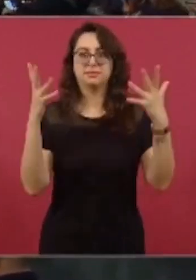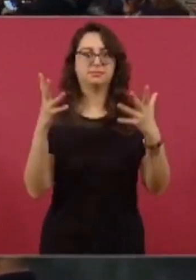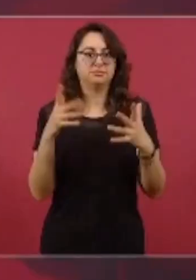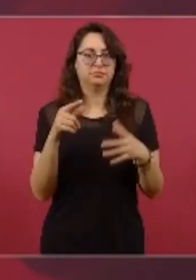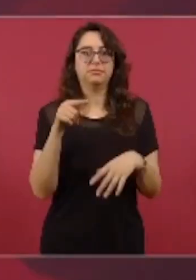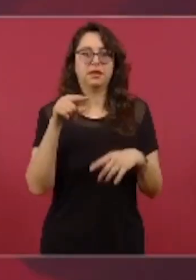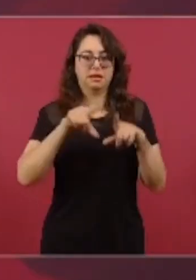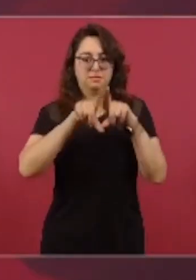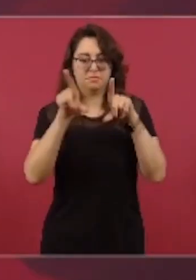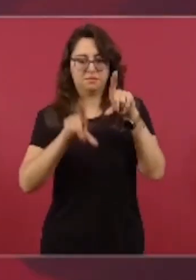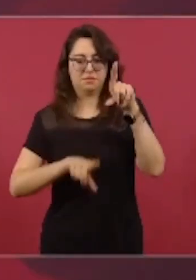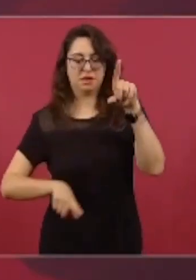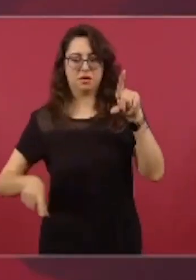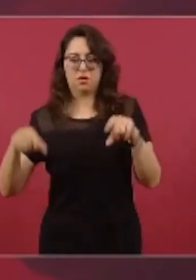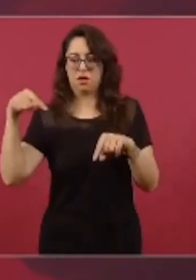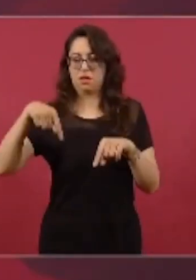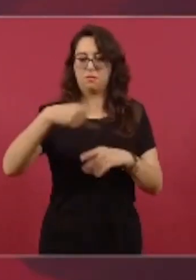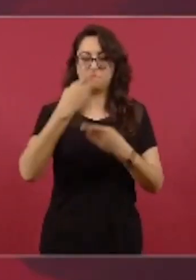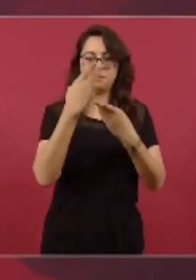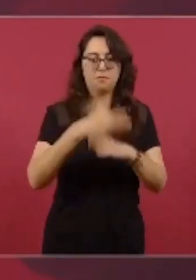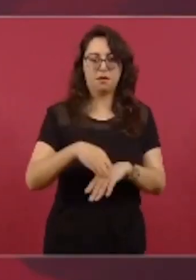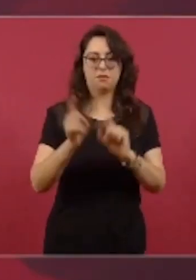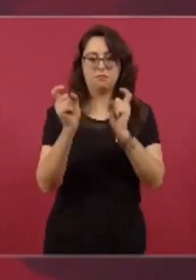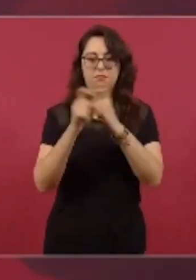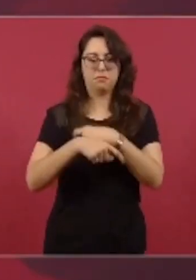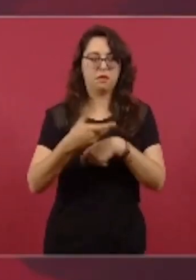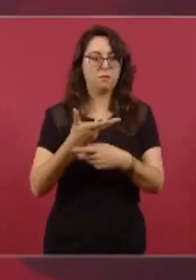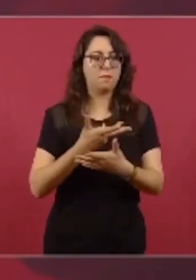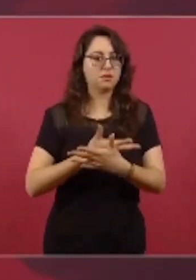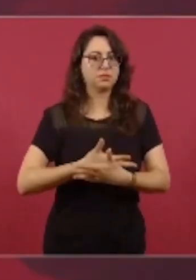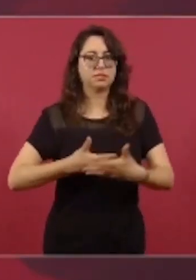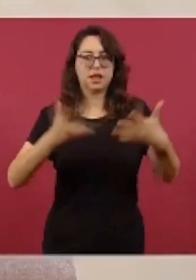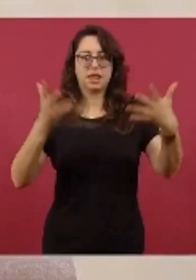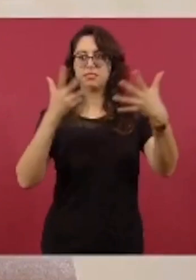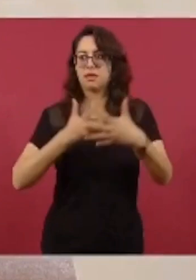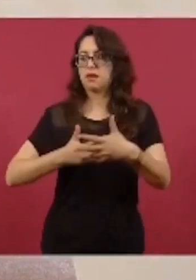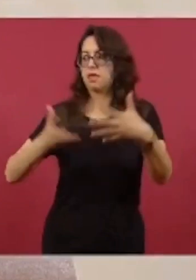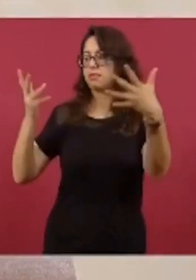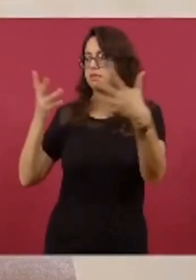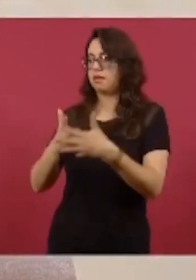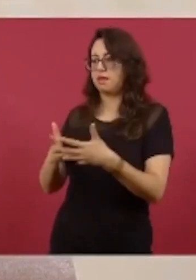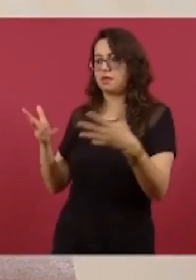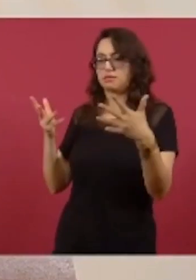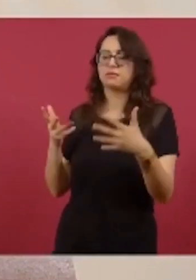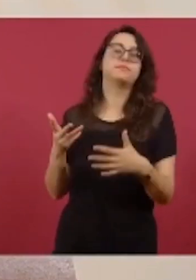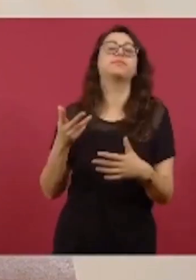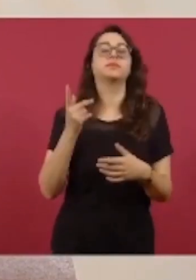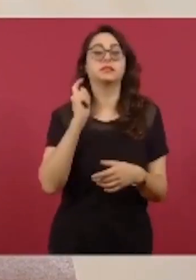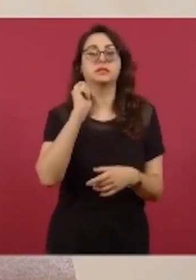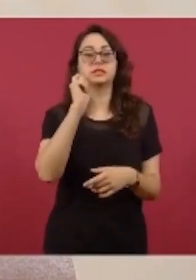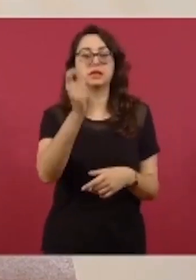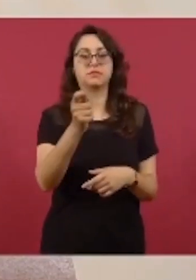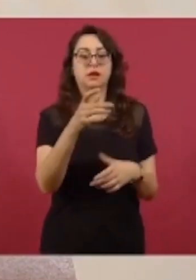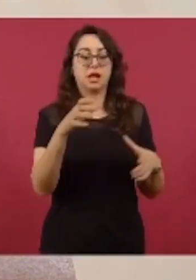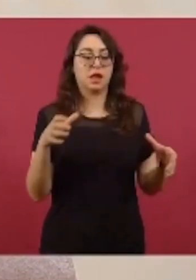El corporativo se queda y lo que van a poner en bolsa